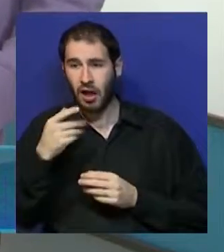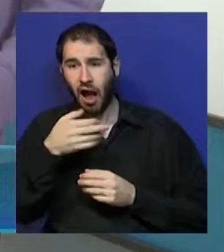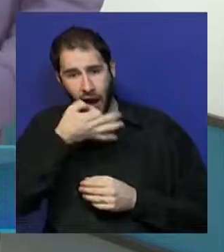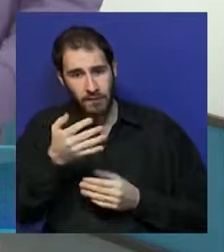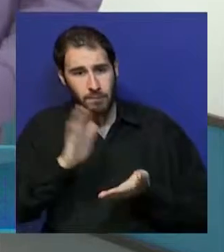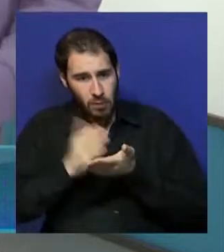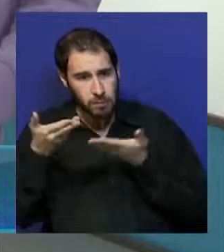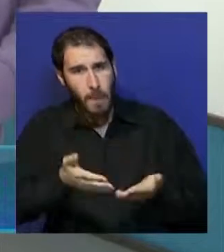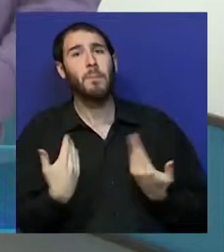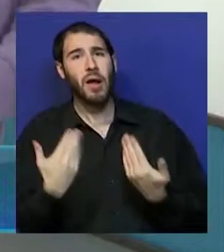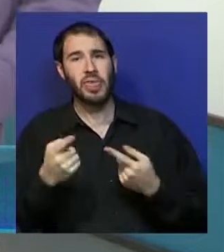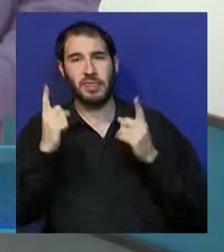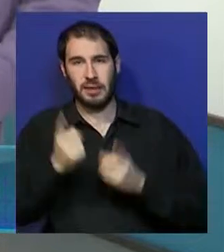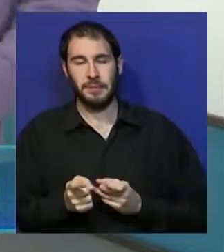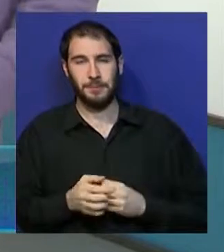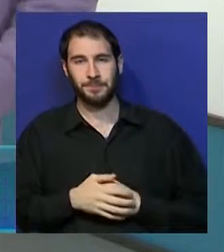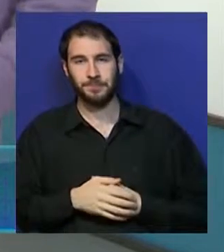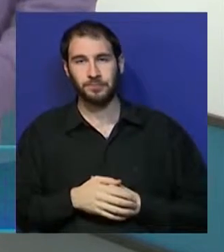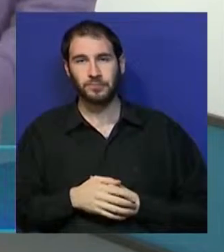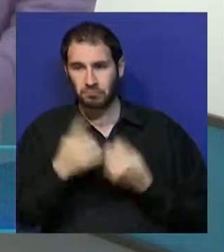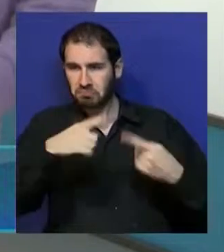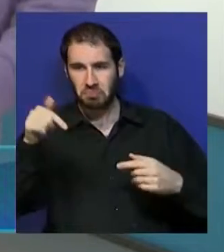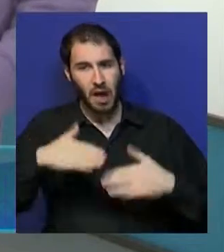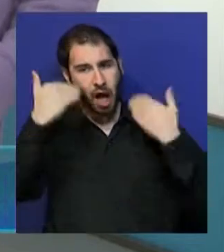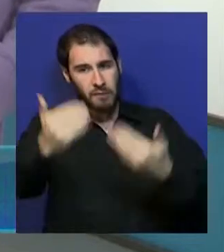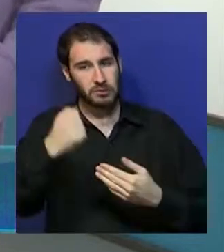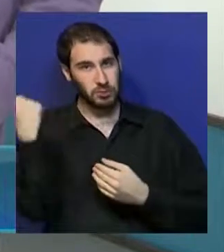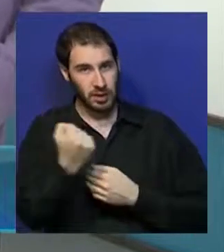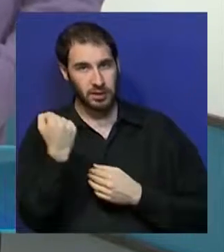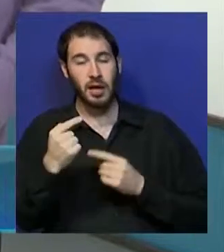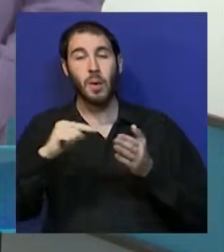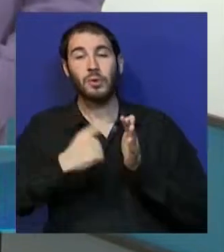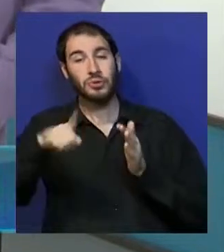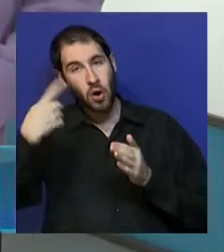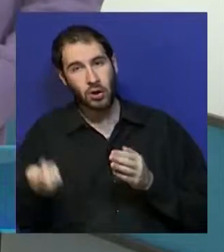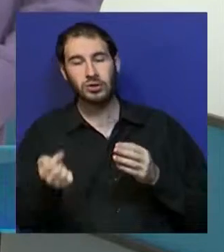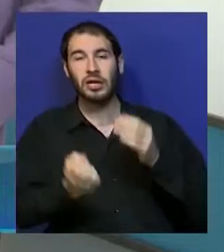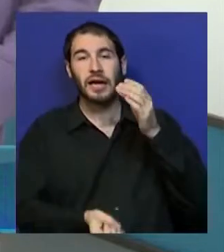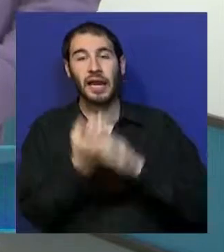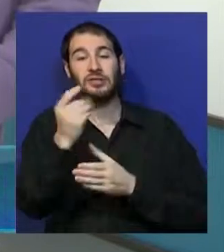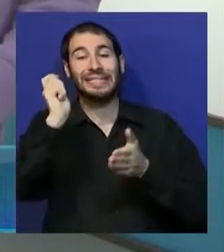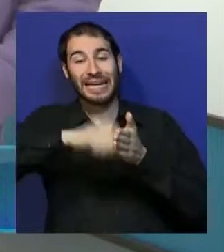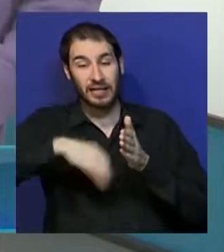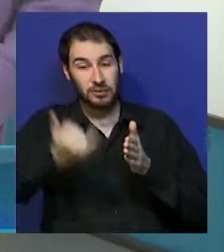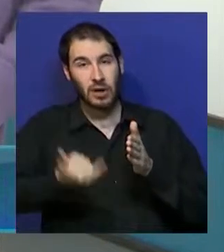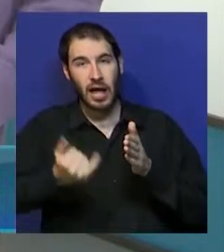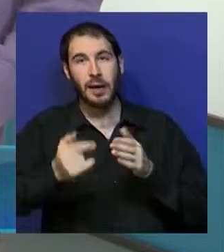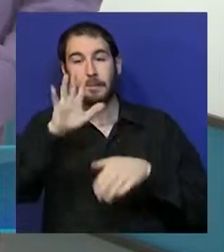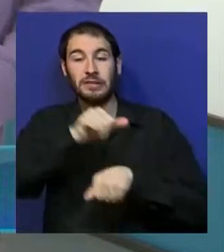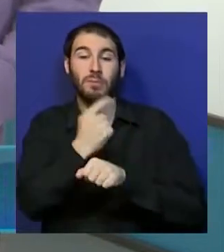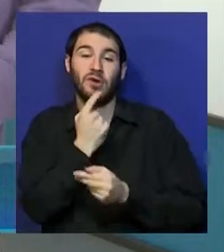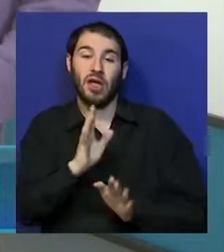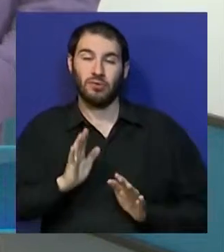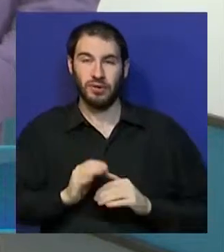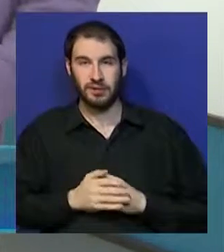voto. Eso me parece también un gran avance. El otro punto es la creación de un registro de prisiones